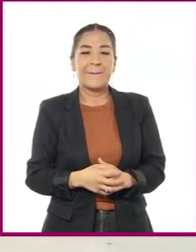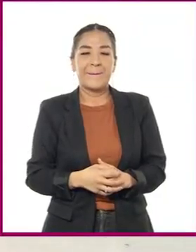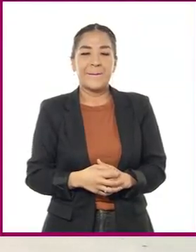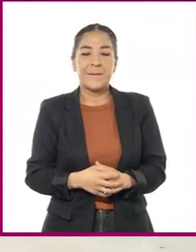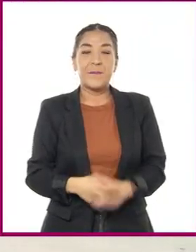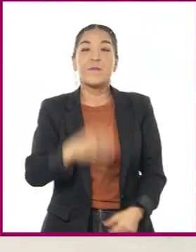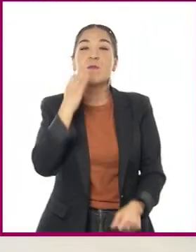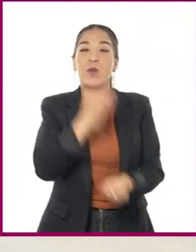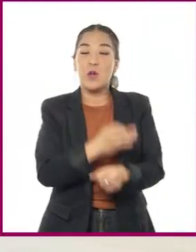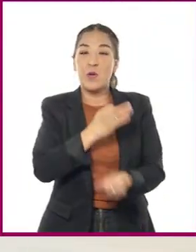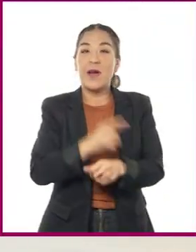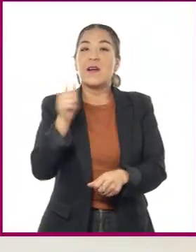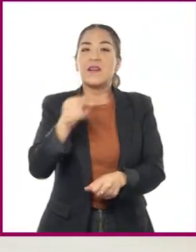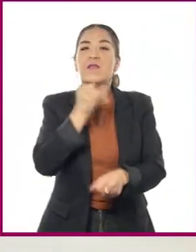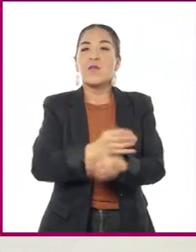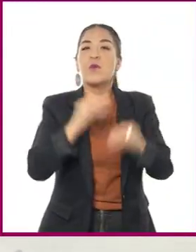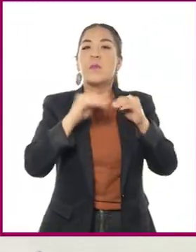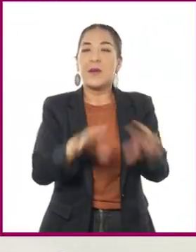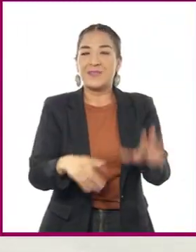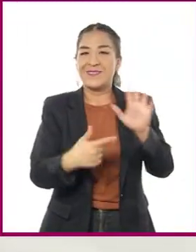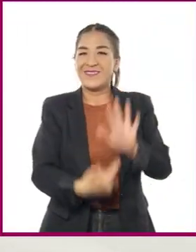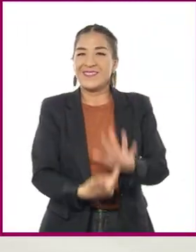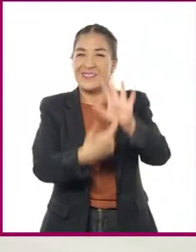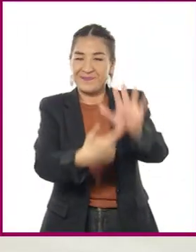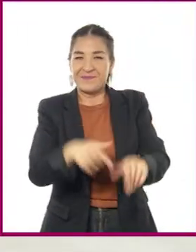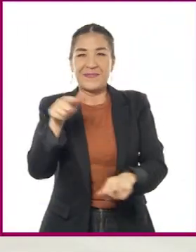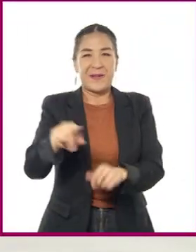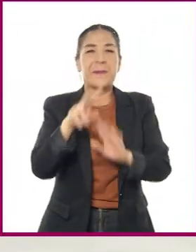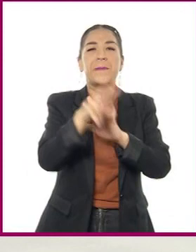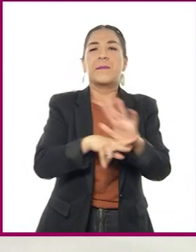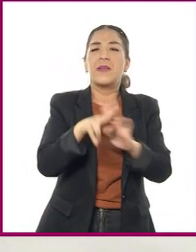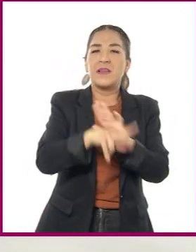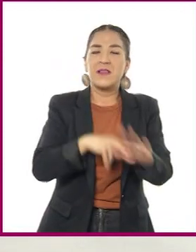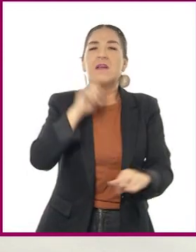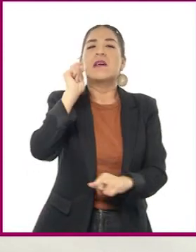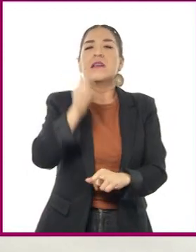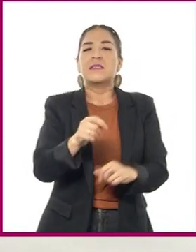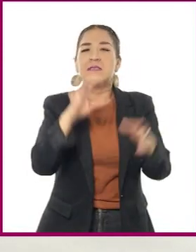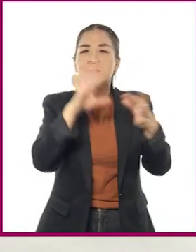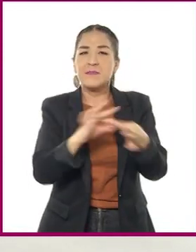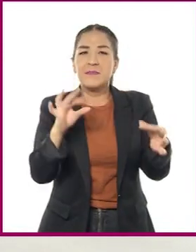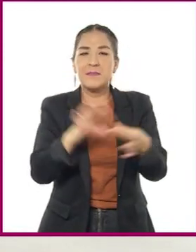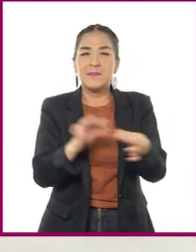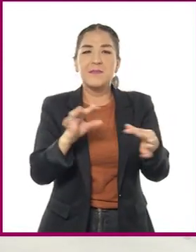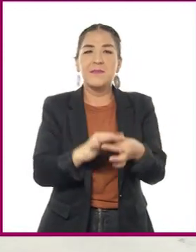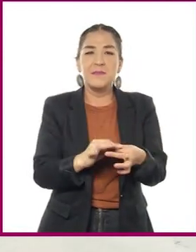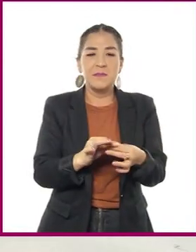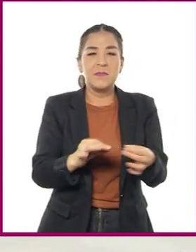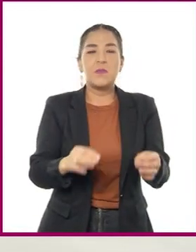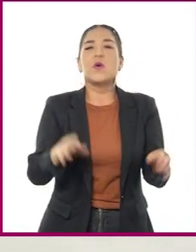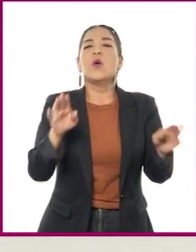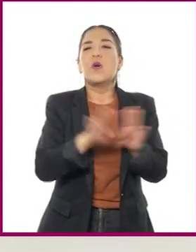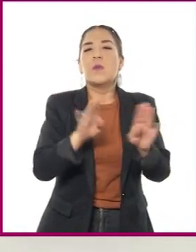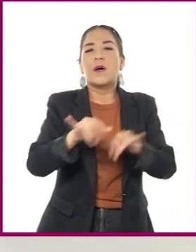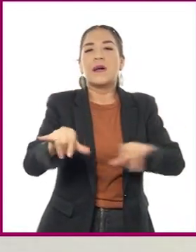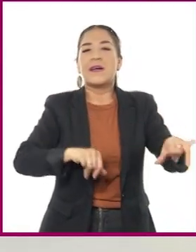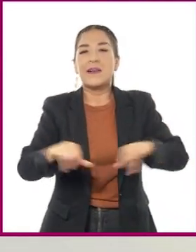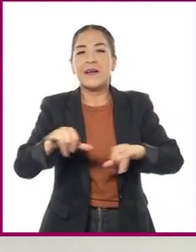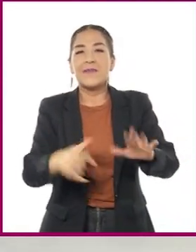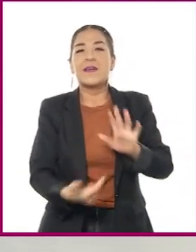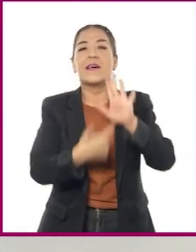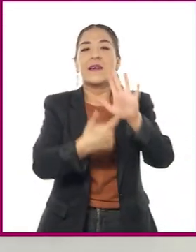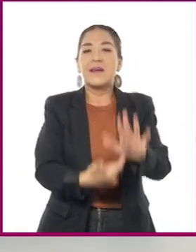A partir de la información presentada en el video, podemos afirmar que la distribución geográfica de las